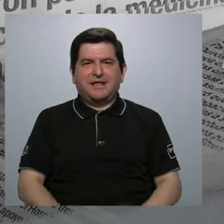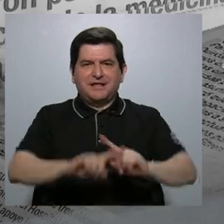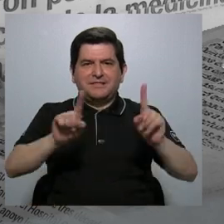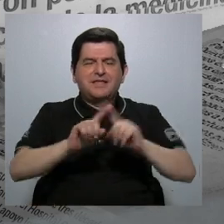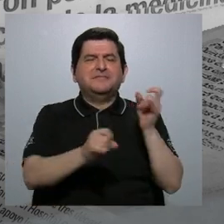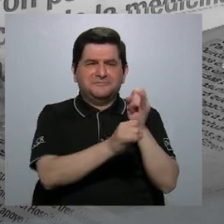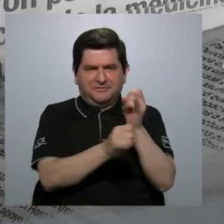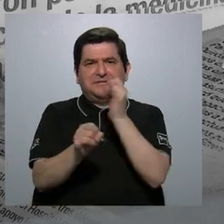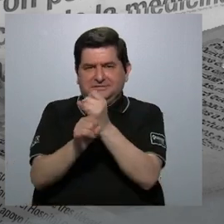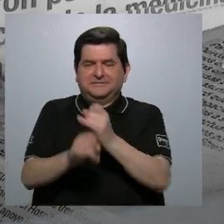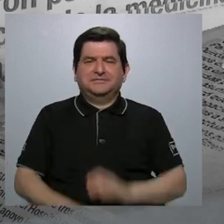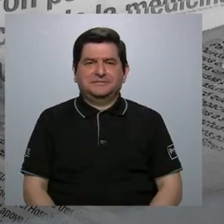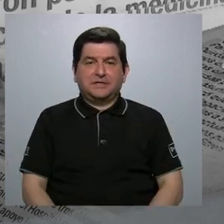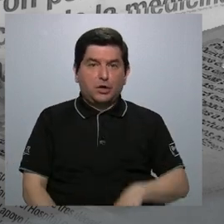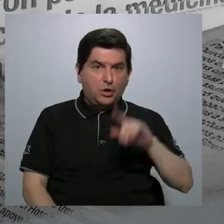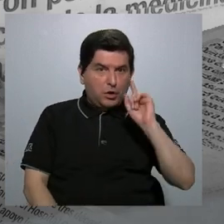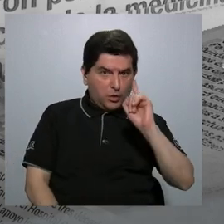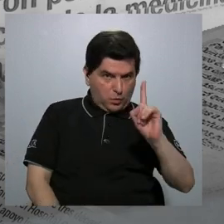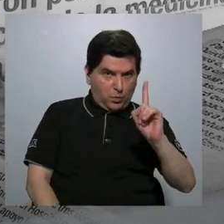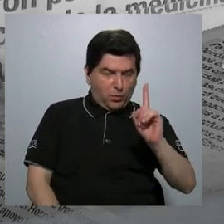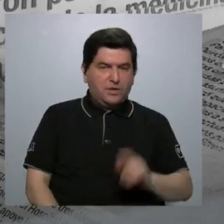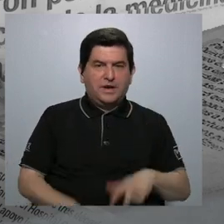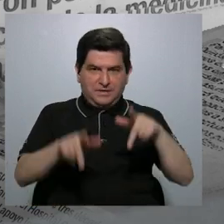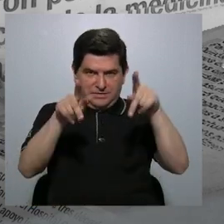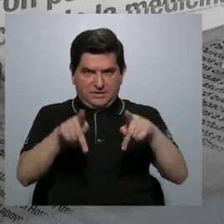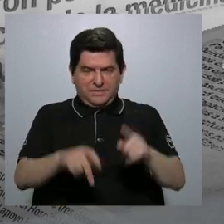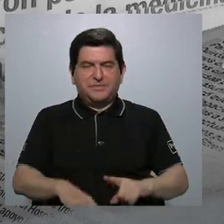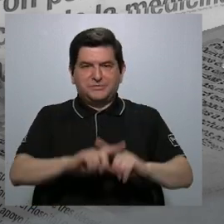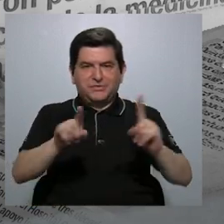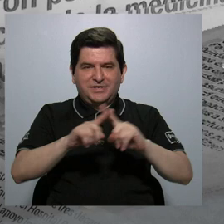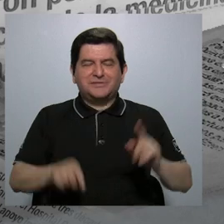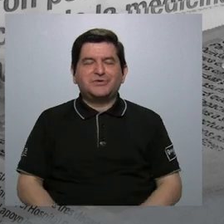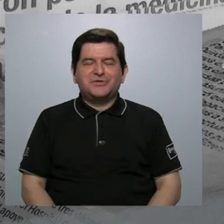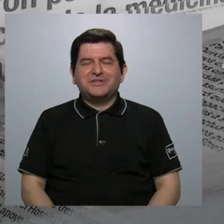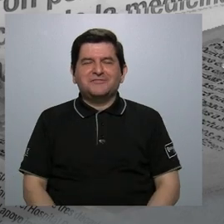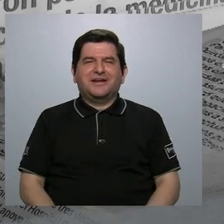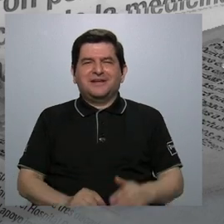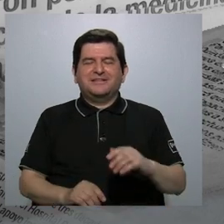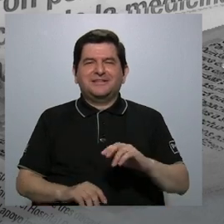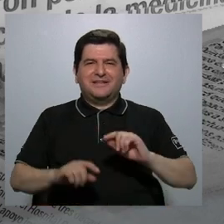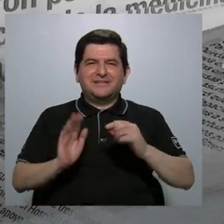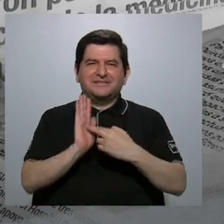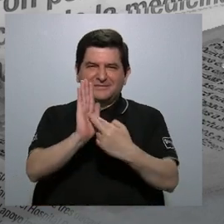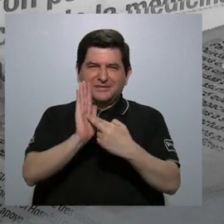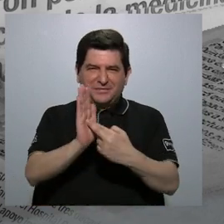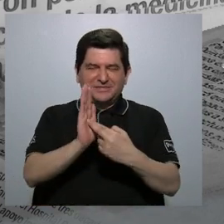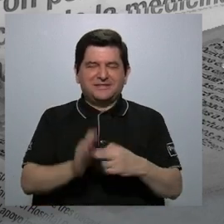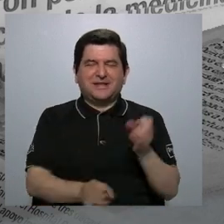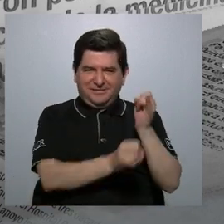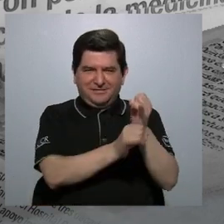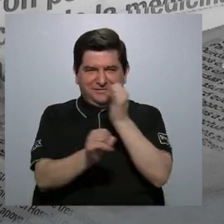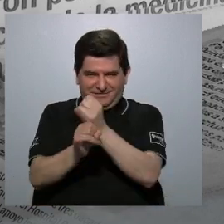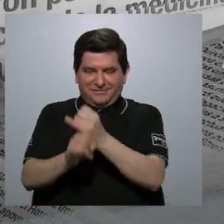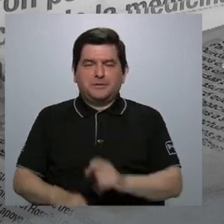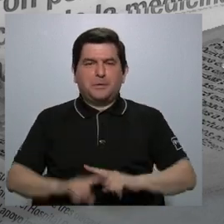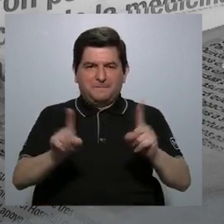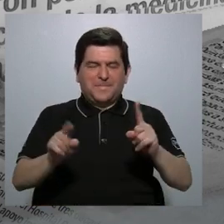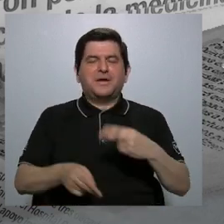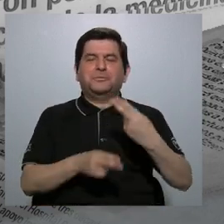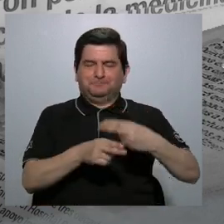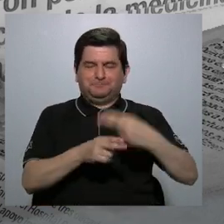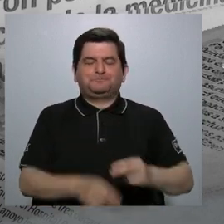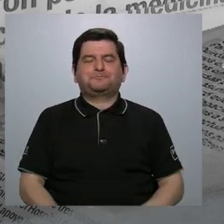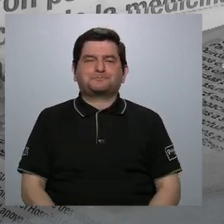varias entidades, porque hay una que está con varios sombreros en varias instituciones, pero vamos con los nombres de